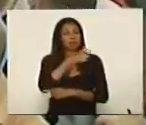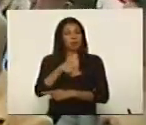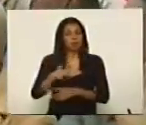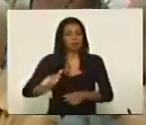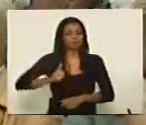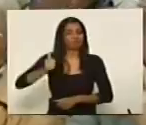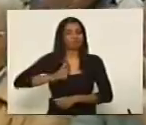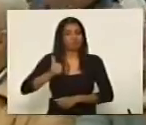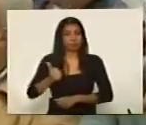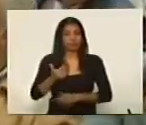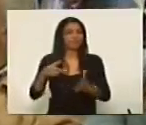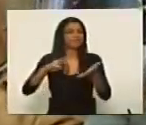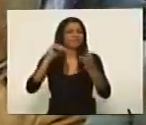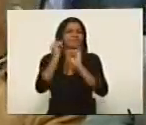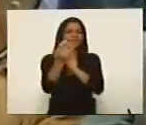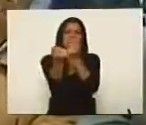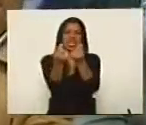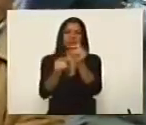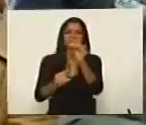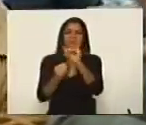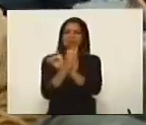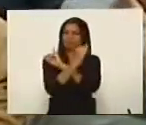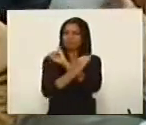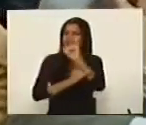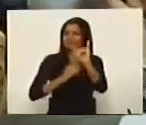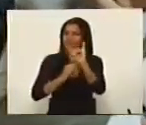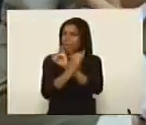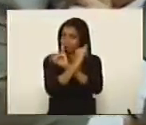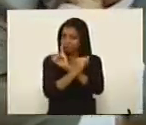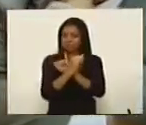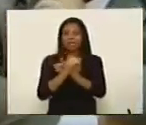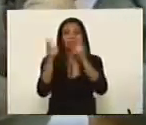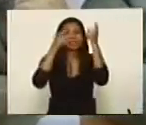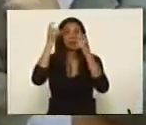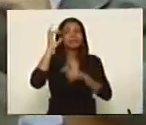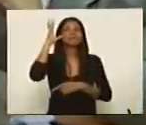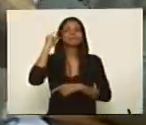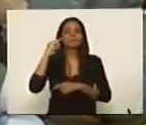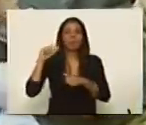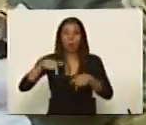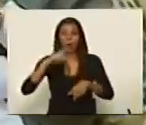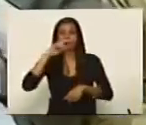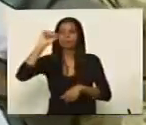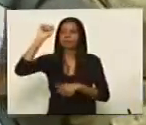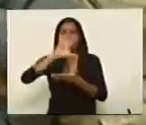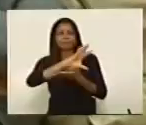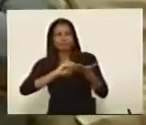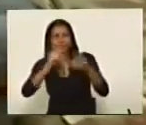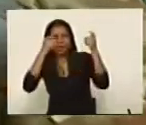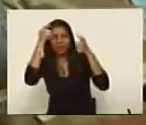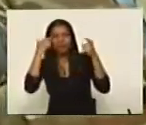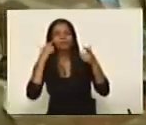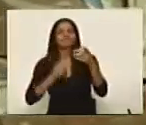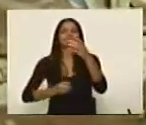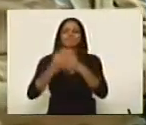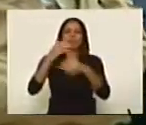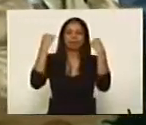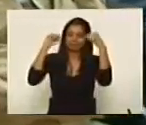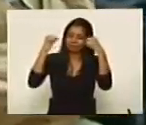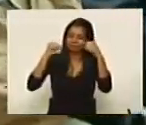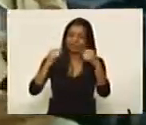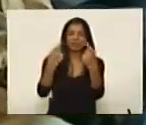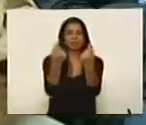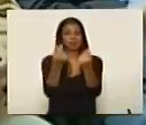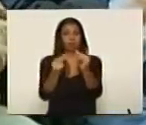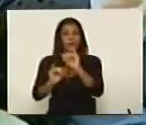Petro, una iniciativa del comandante Chávez, hoy rescatada por el presidente Nicolás Maduro y le da viabilidad desde el punto de vista de la